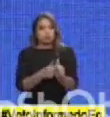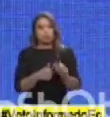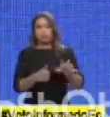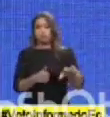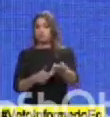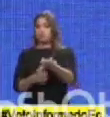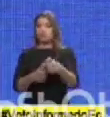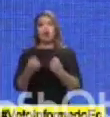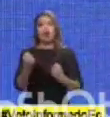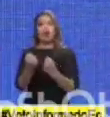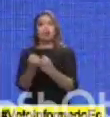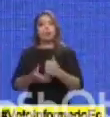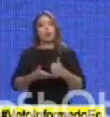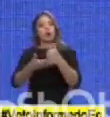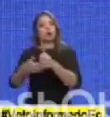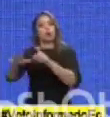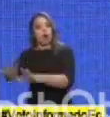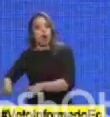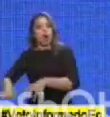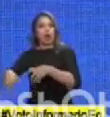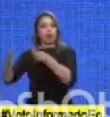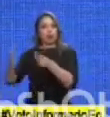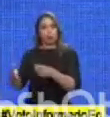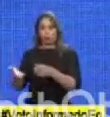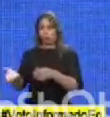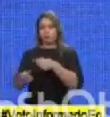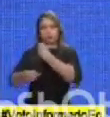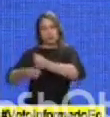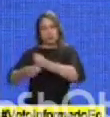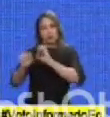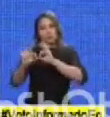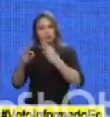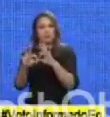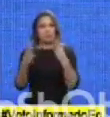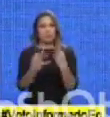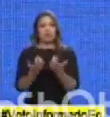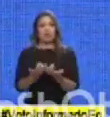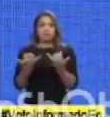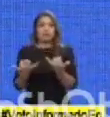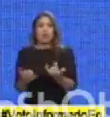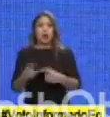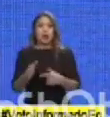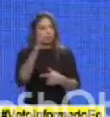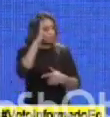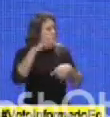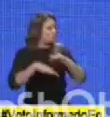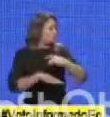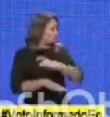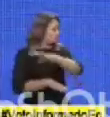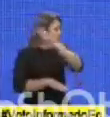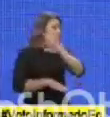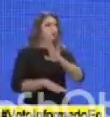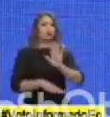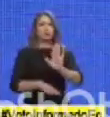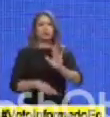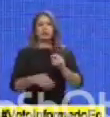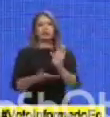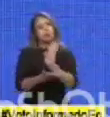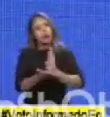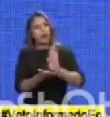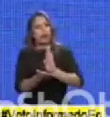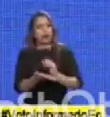los agricultores que tanto necesitan asistir a las familias que hoy en día están abandonadas asistir también a los barrios